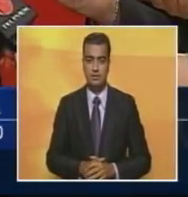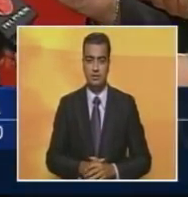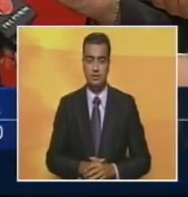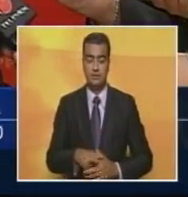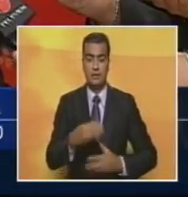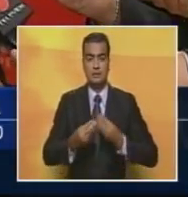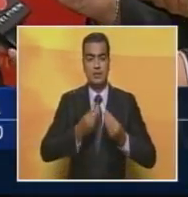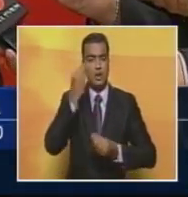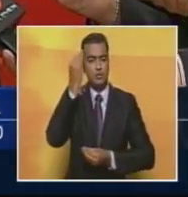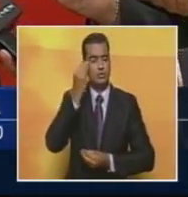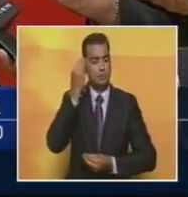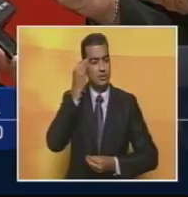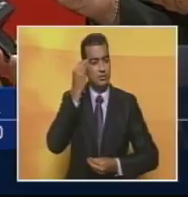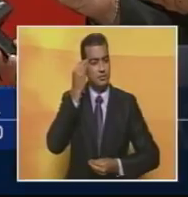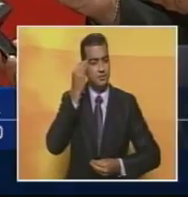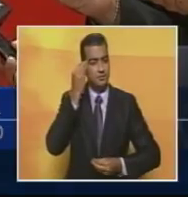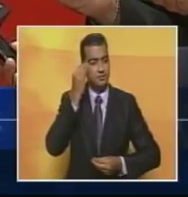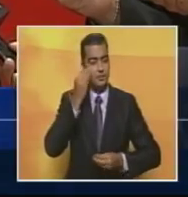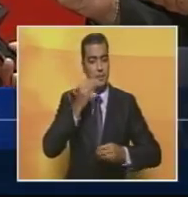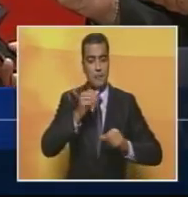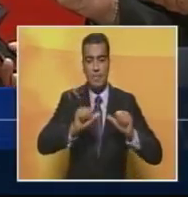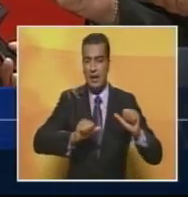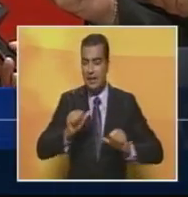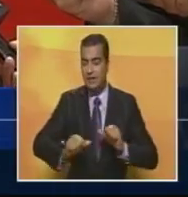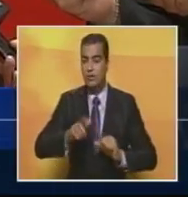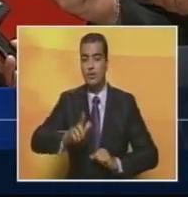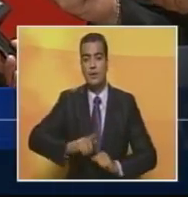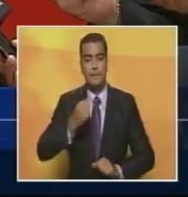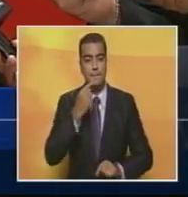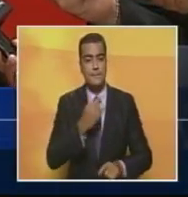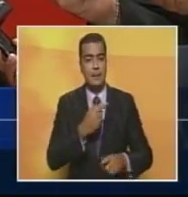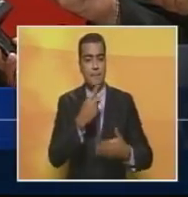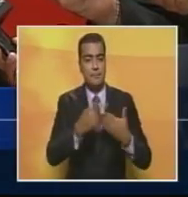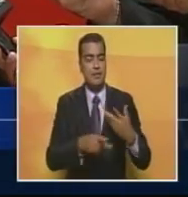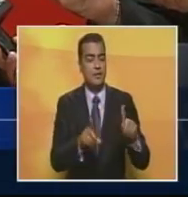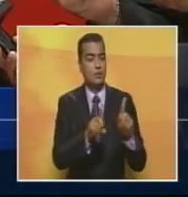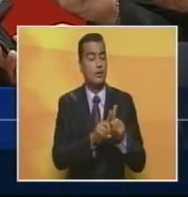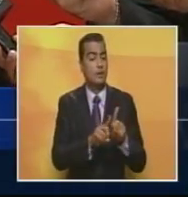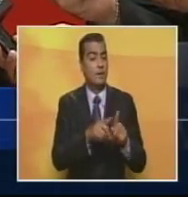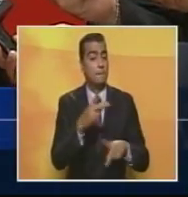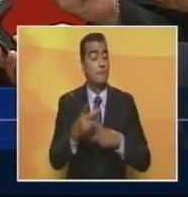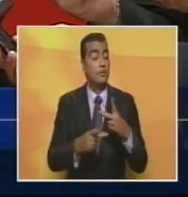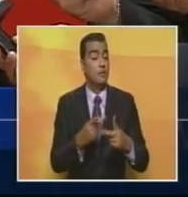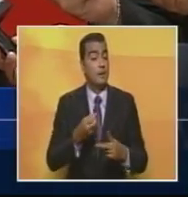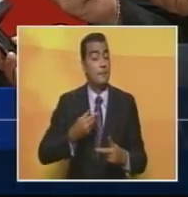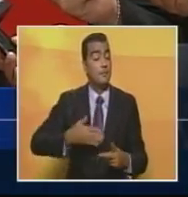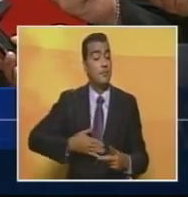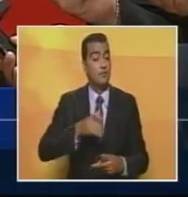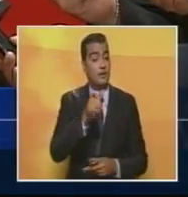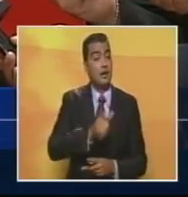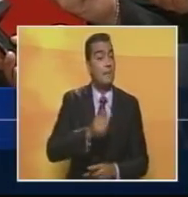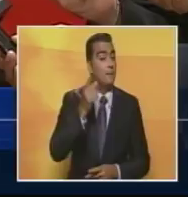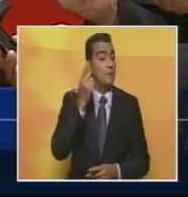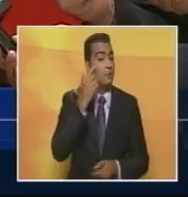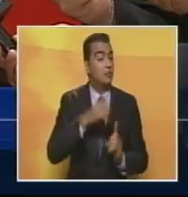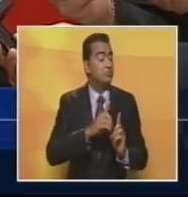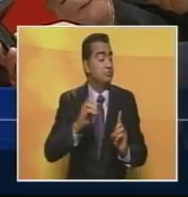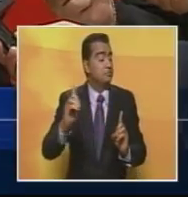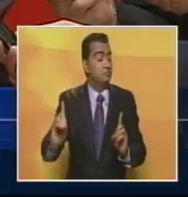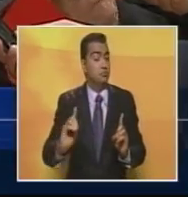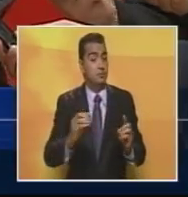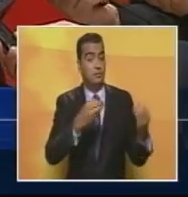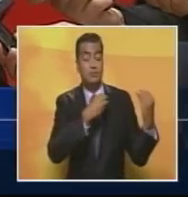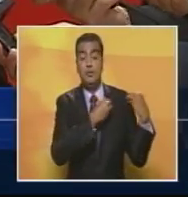Crear conciencia de género, inclusión de género, desarrollar planes de igualdad, tener dentro de sus políticas la posibilidad de que las mujeres no abandonen la carrera